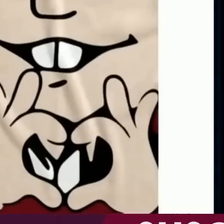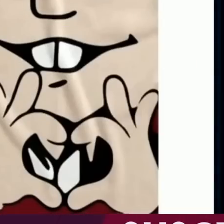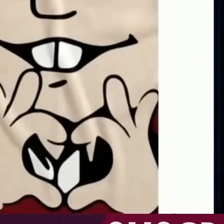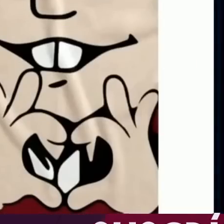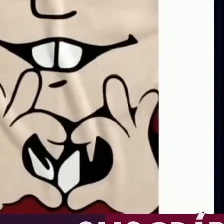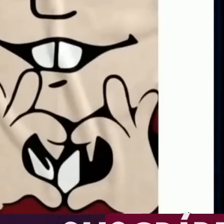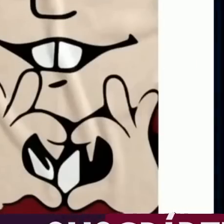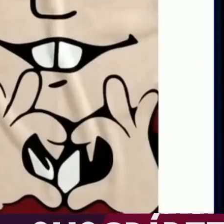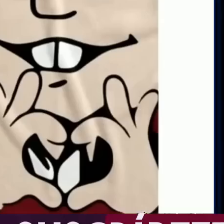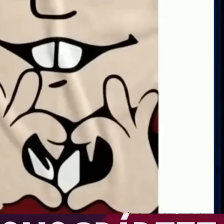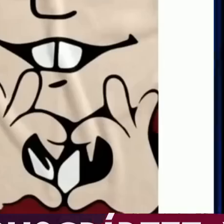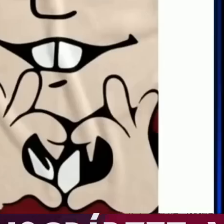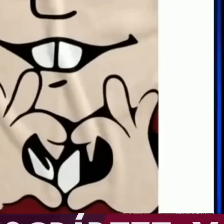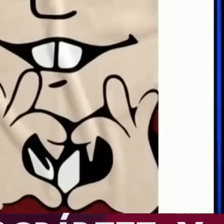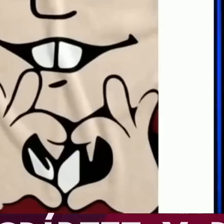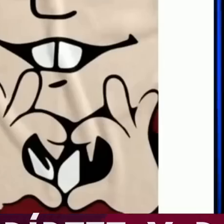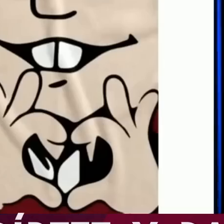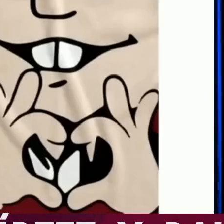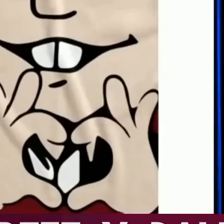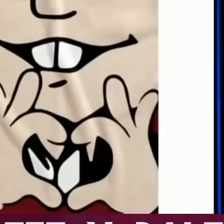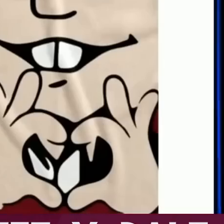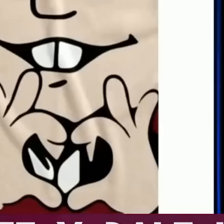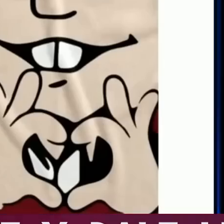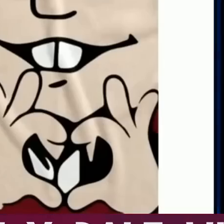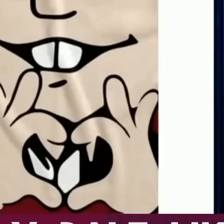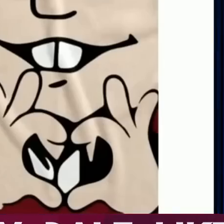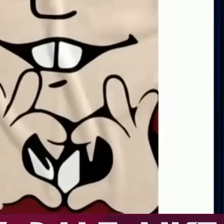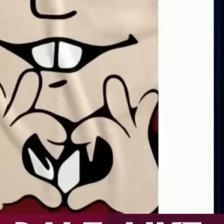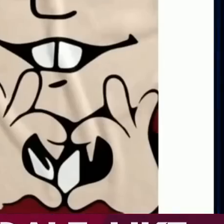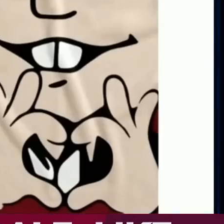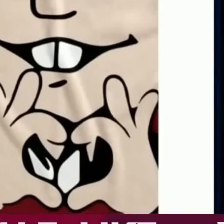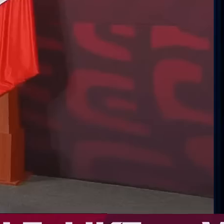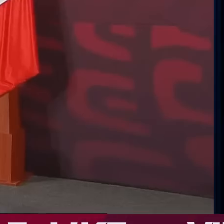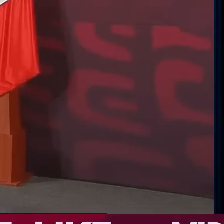de muchos estilos.